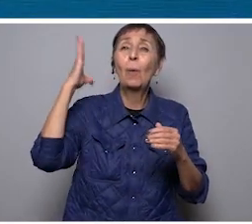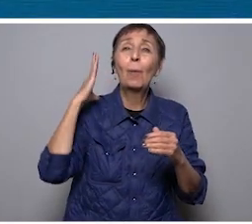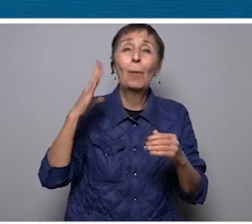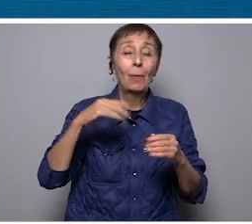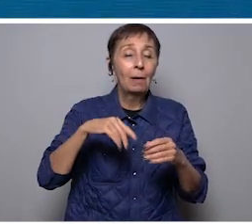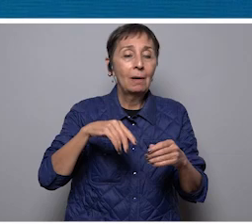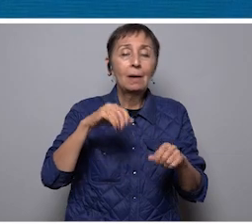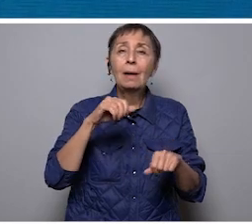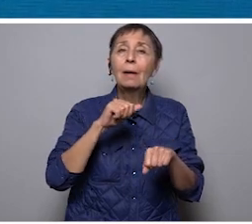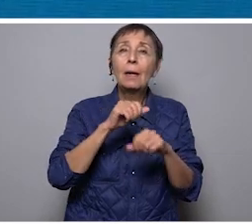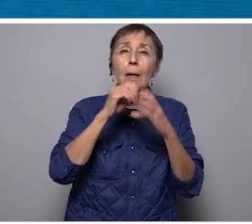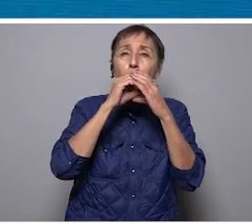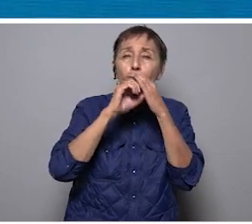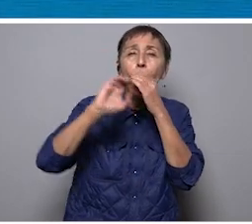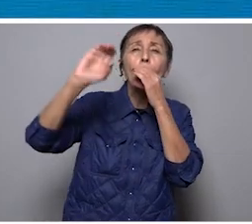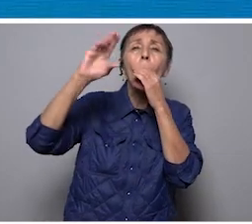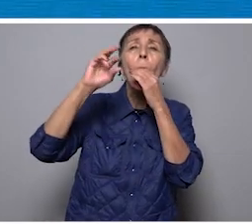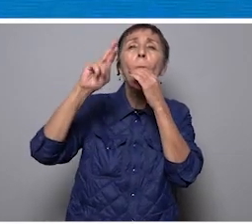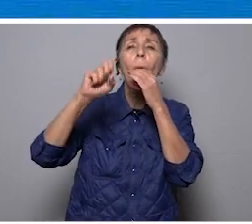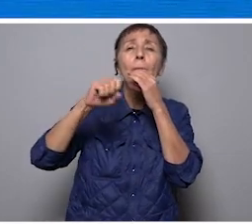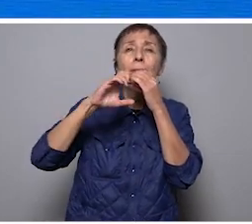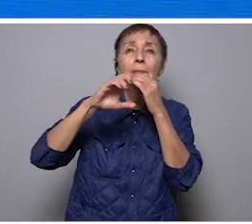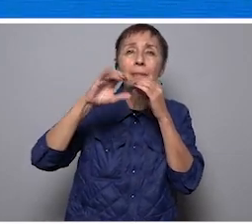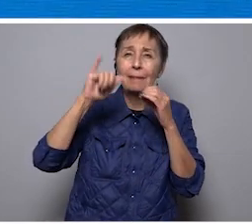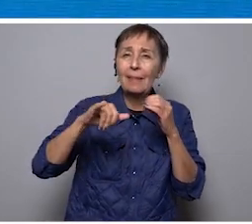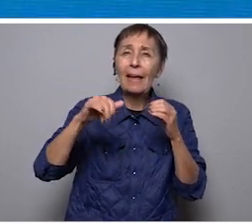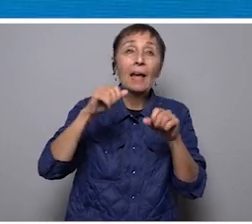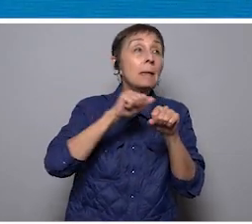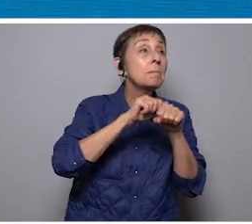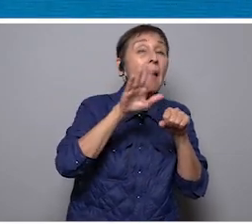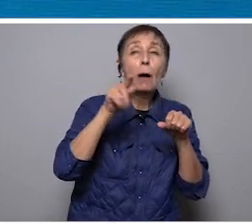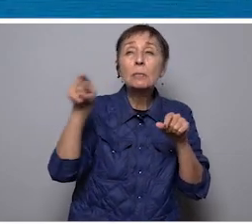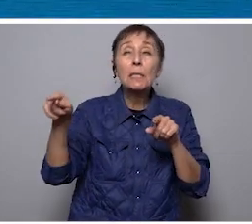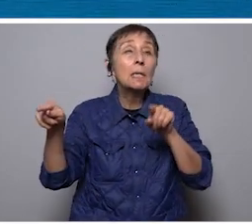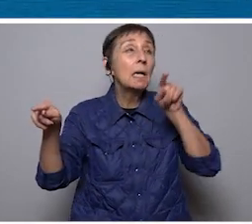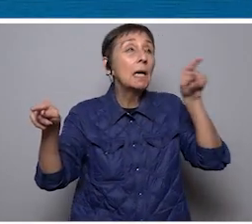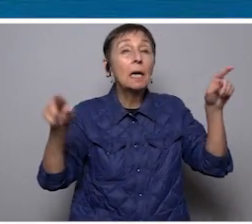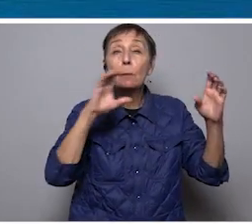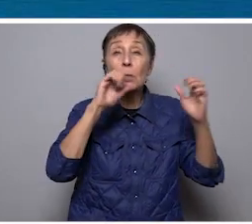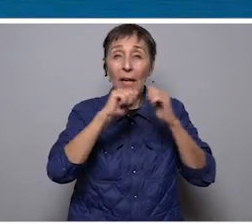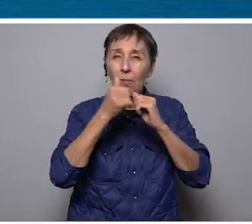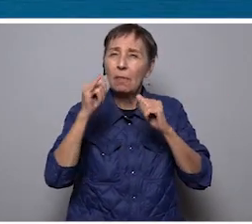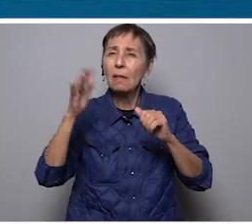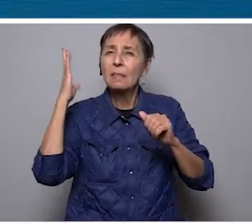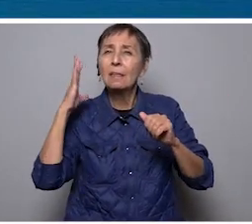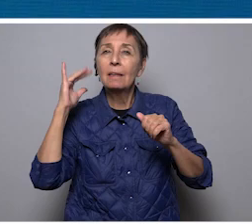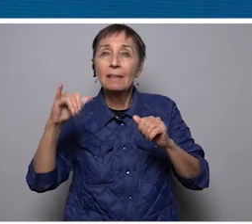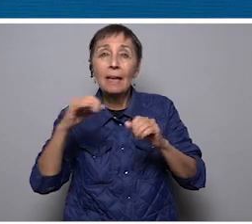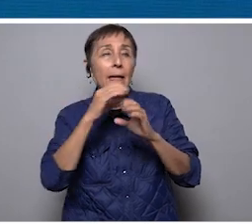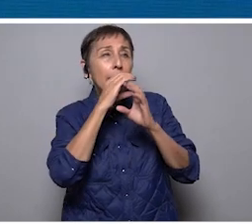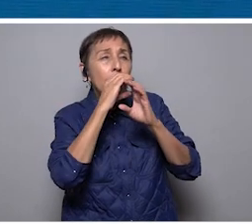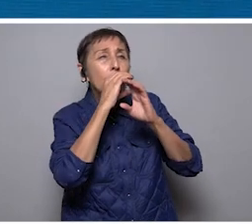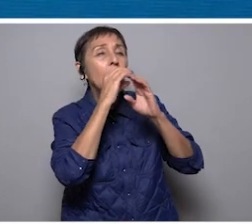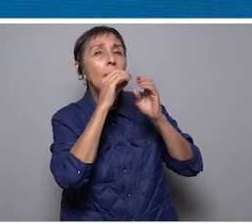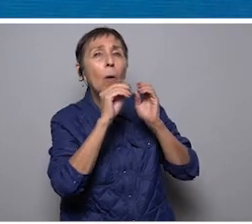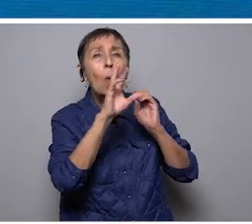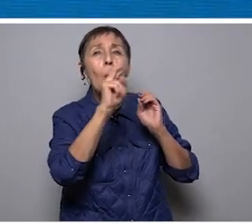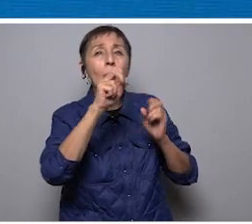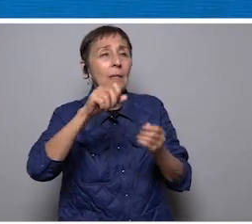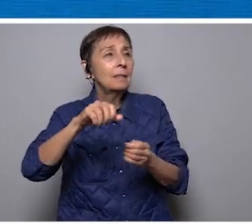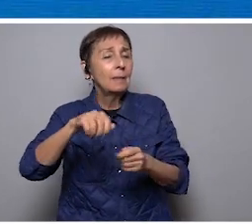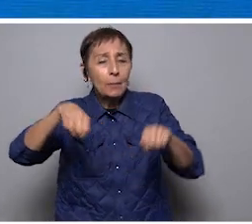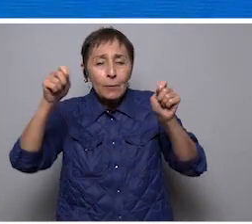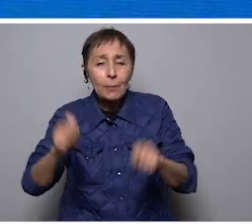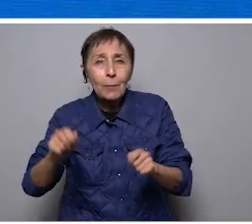comunicarse el ser humano inventó el telégrafo y empezó a comunicarse